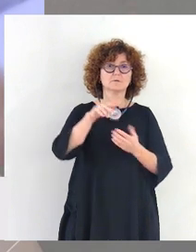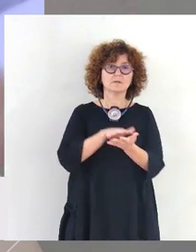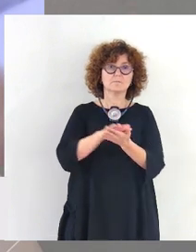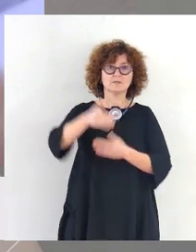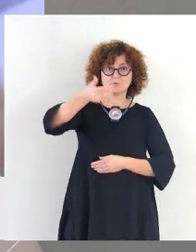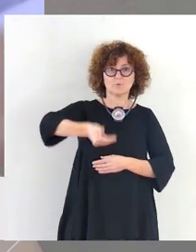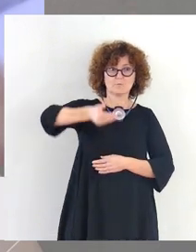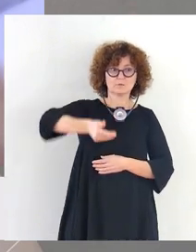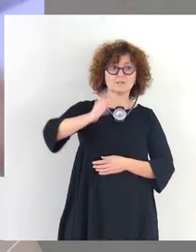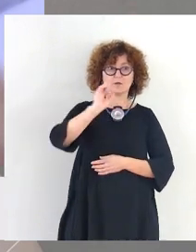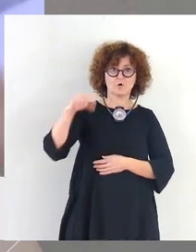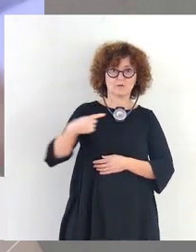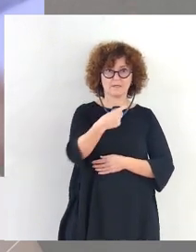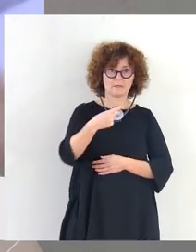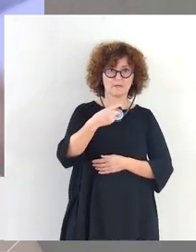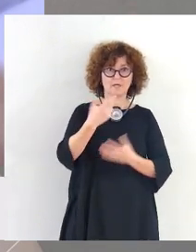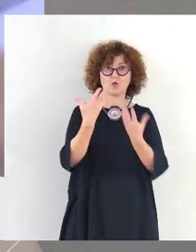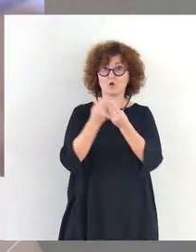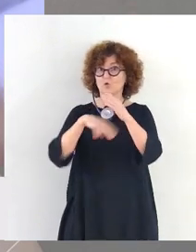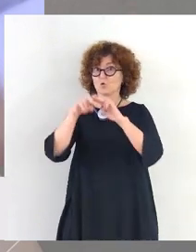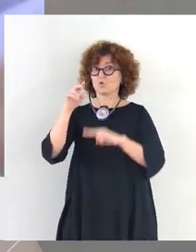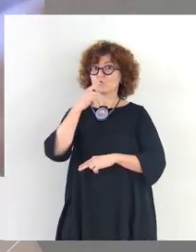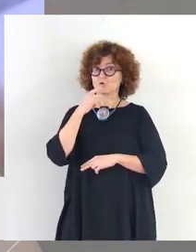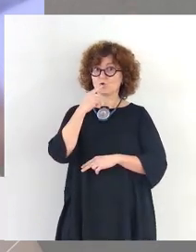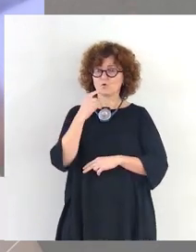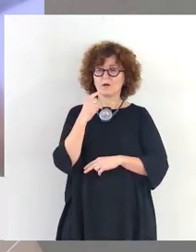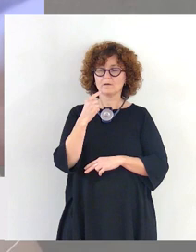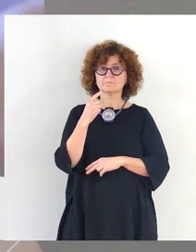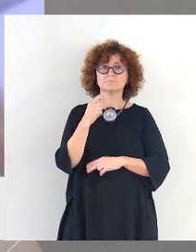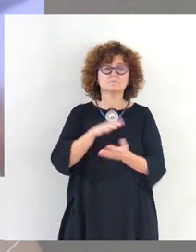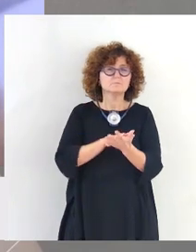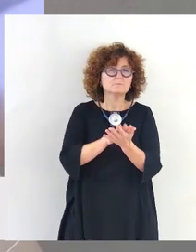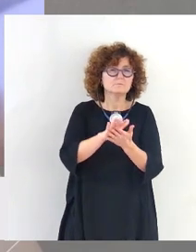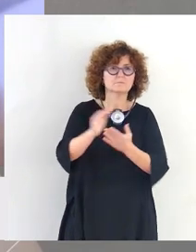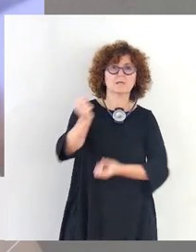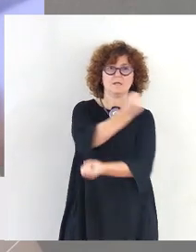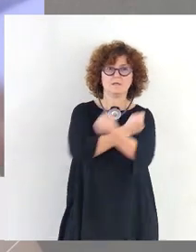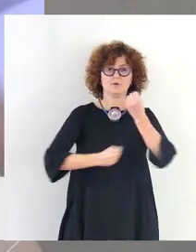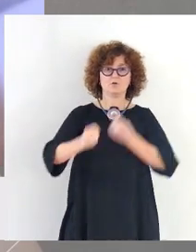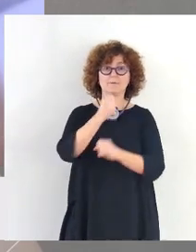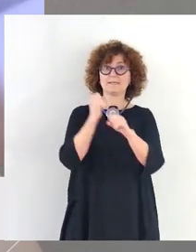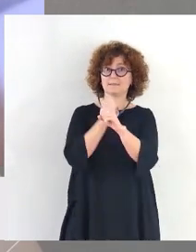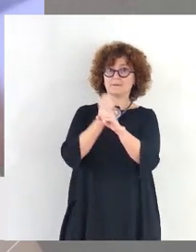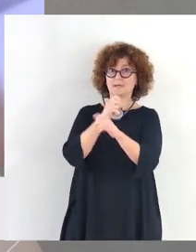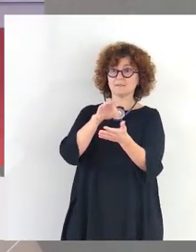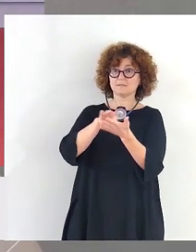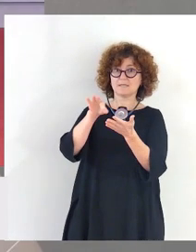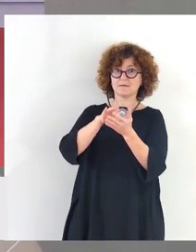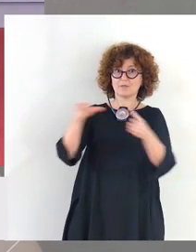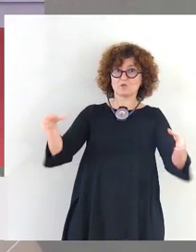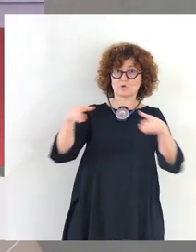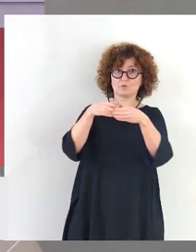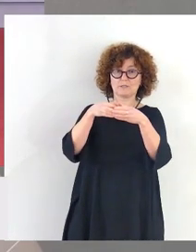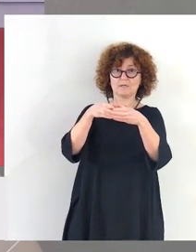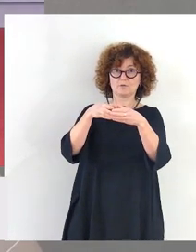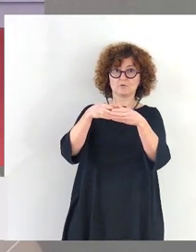ons con la Cruz Roja que es el impacto económico de trabajar en servicios de extensión comunitaria para las